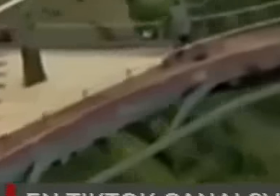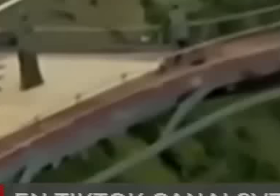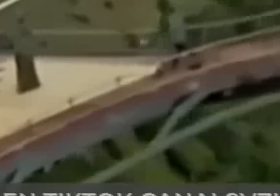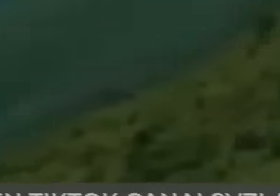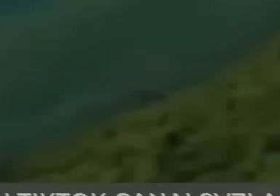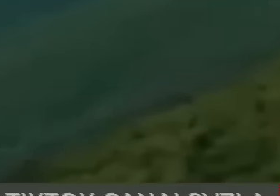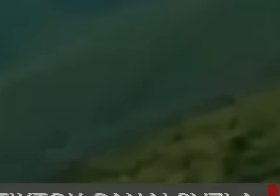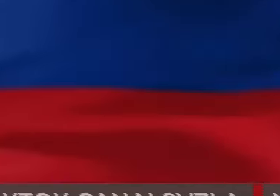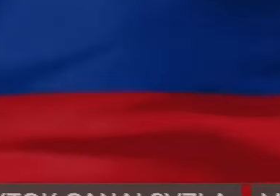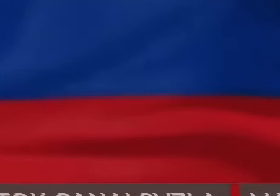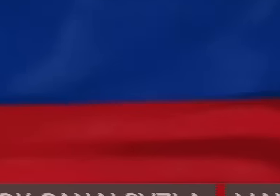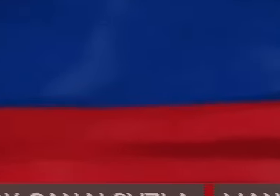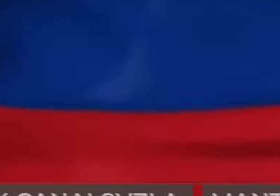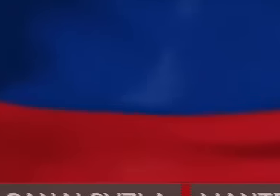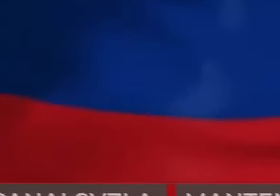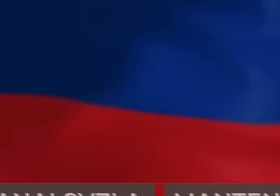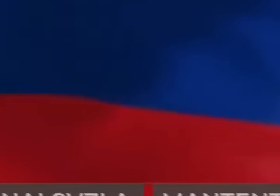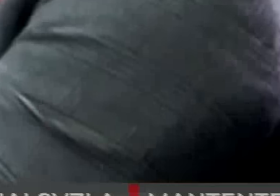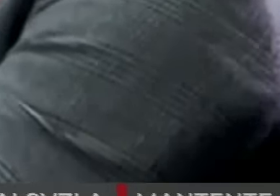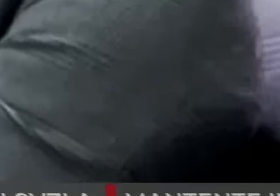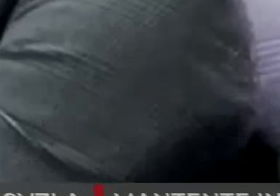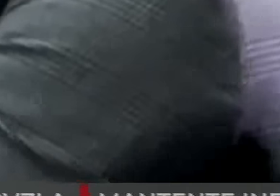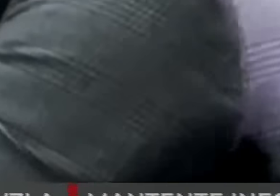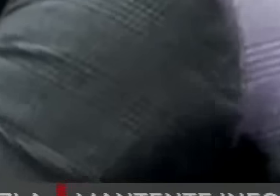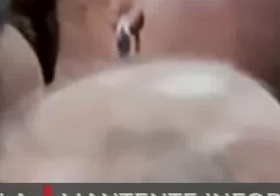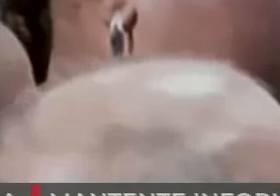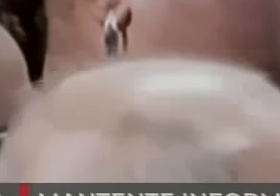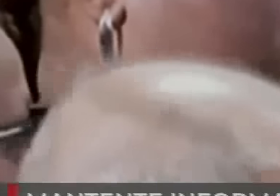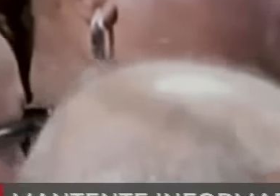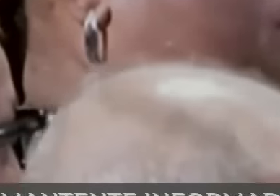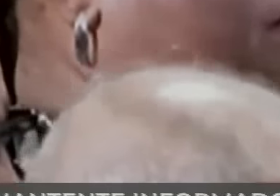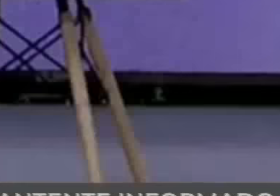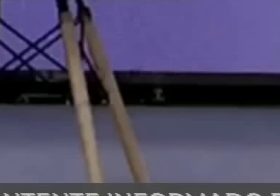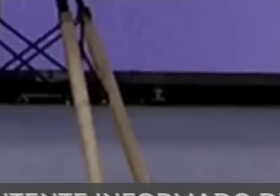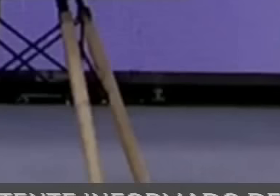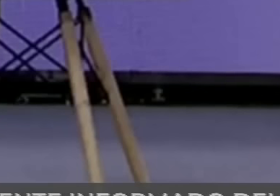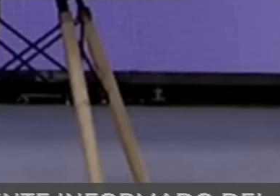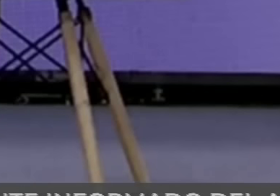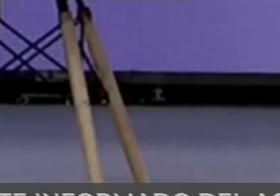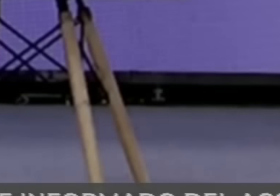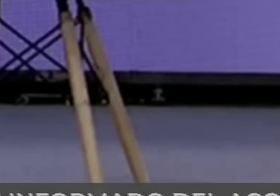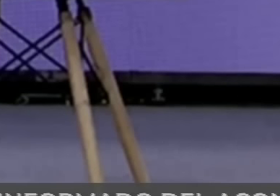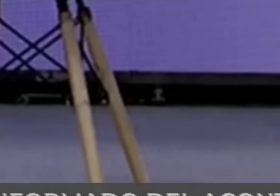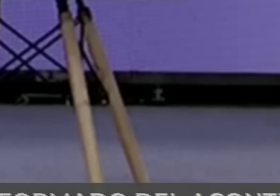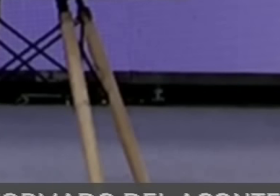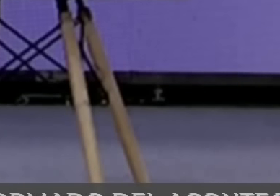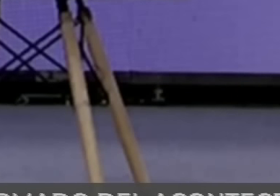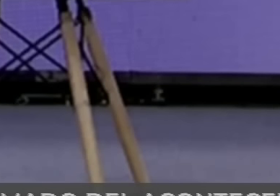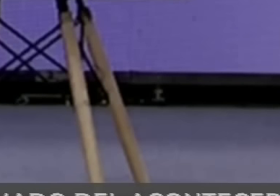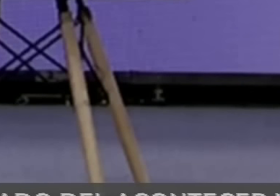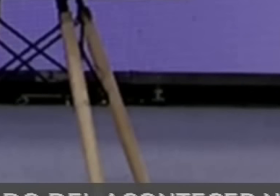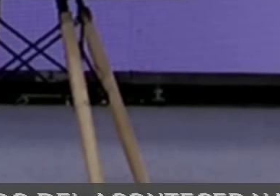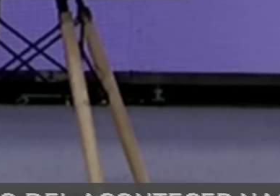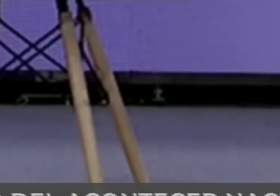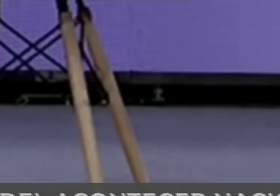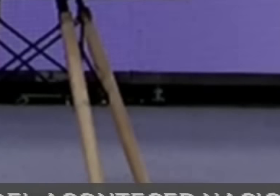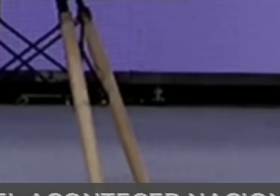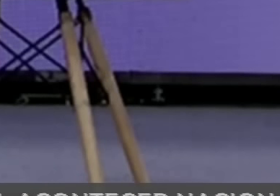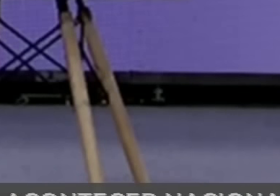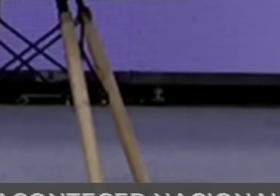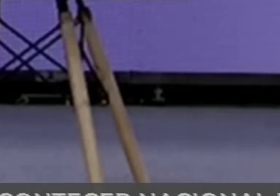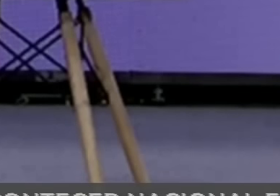comercio binacional Venezuela-Colombia sigue creciendo y lleva un ritmo del 56% en los